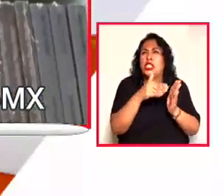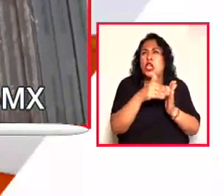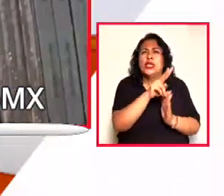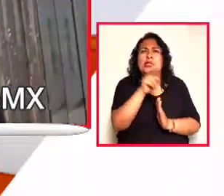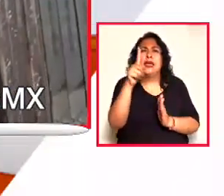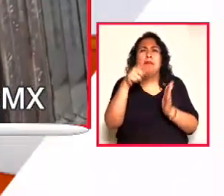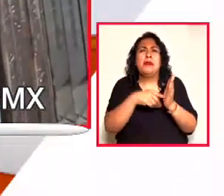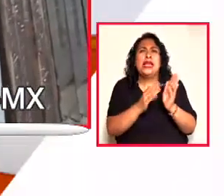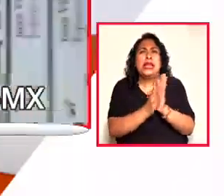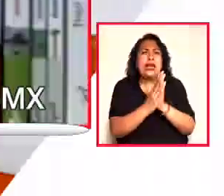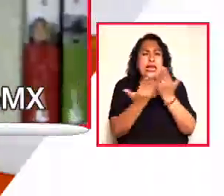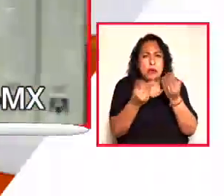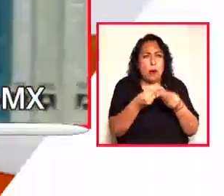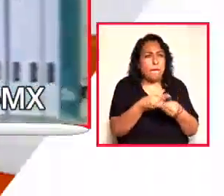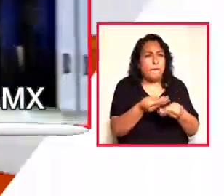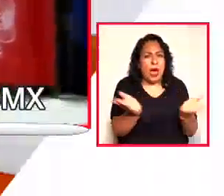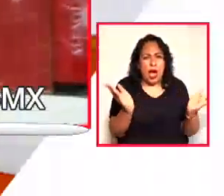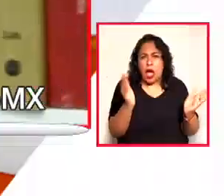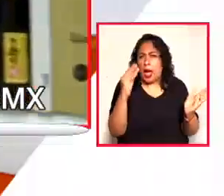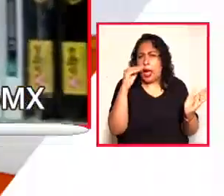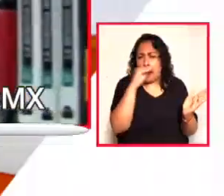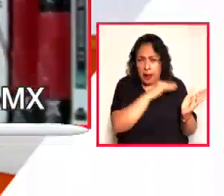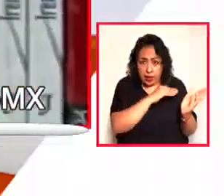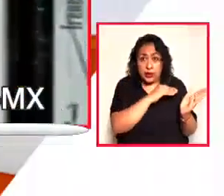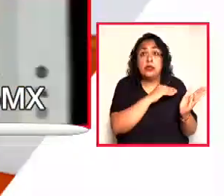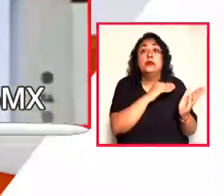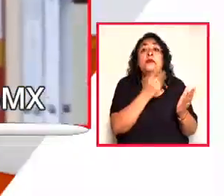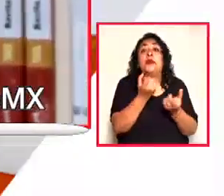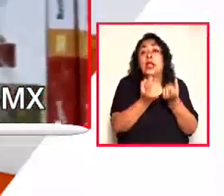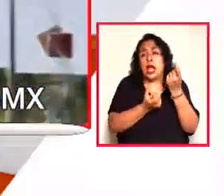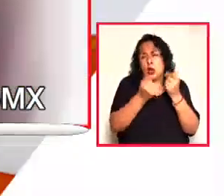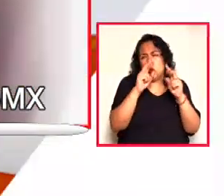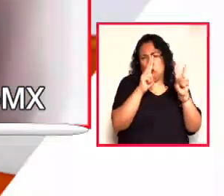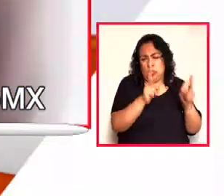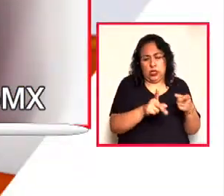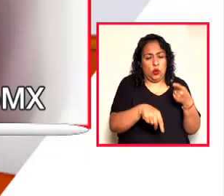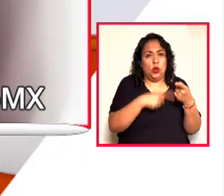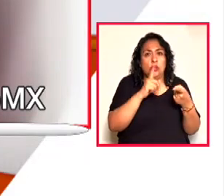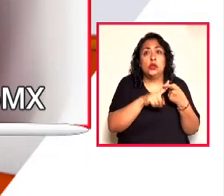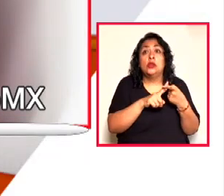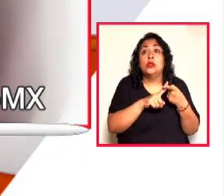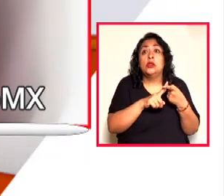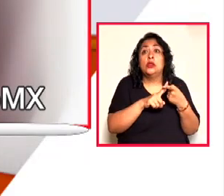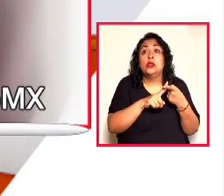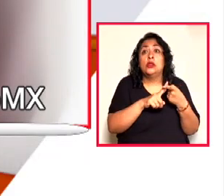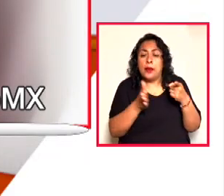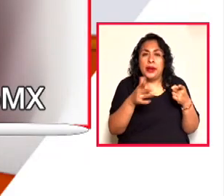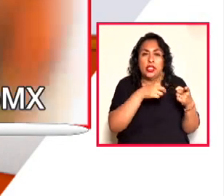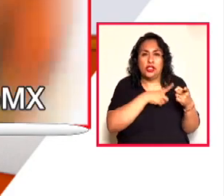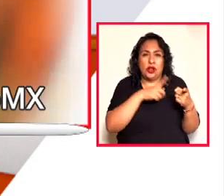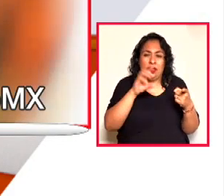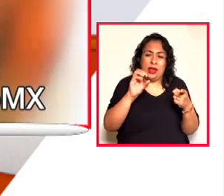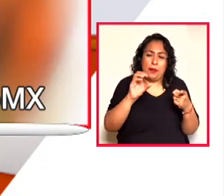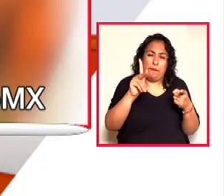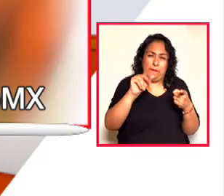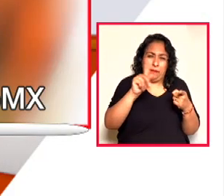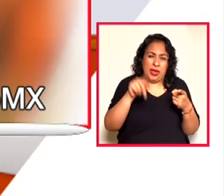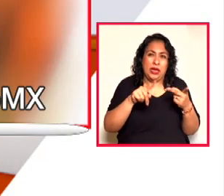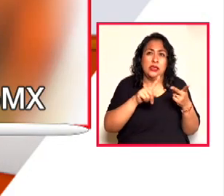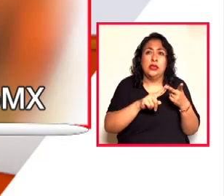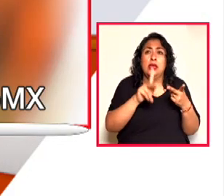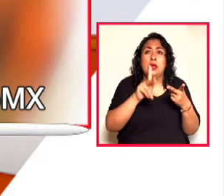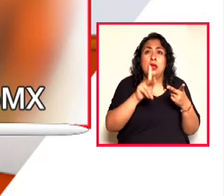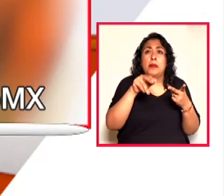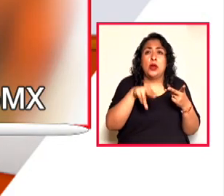libros serán distribuidos de manera gratuita. Algunos de los títulos son El laberinto de la soledad de Octavio Paz, Banún